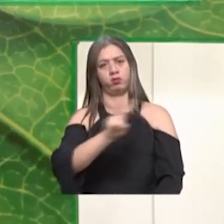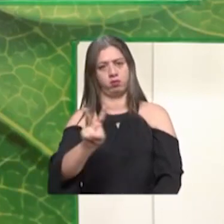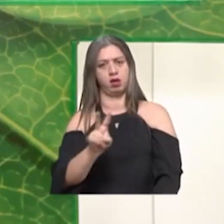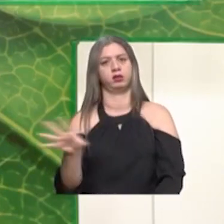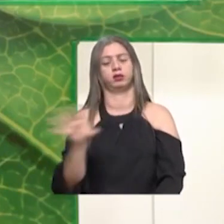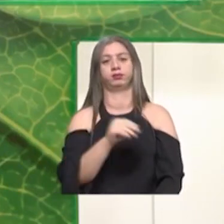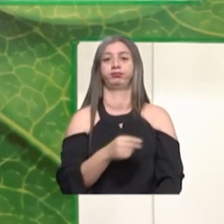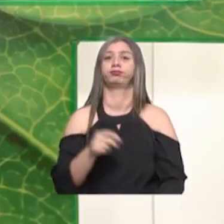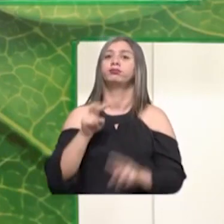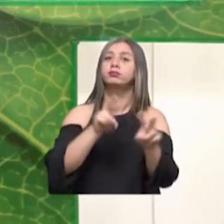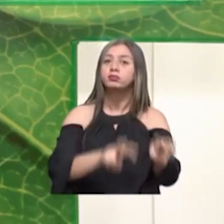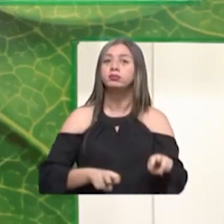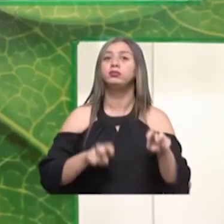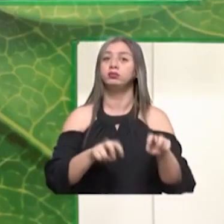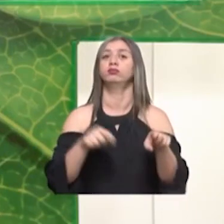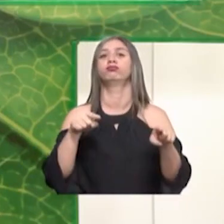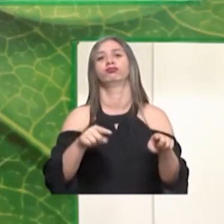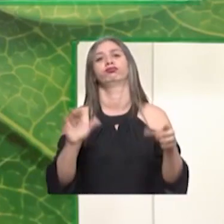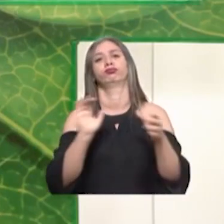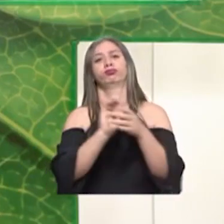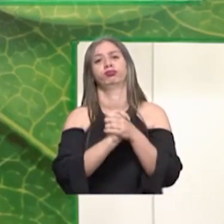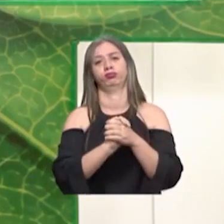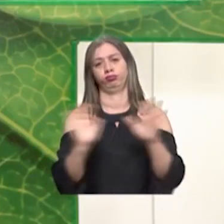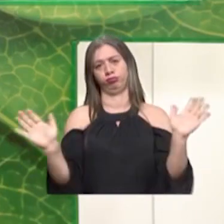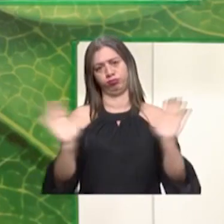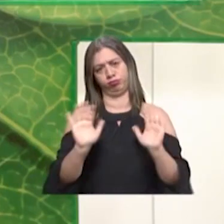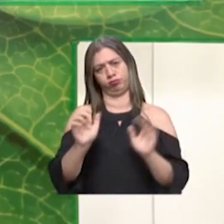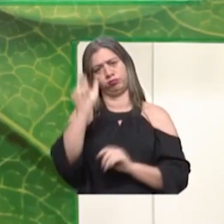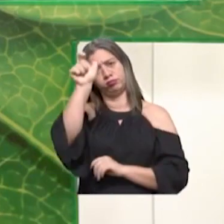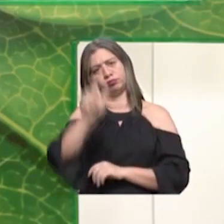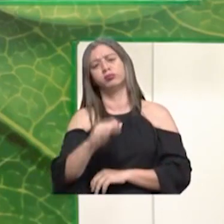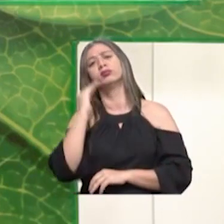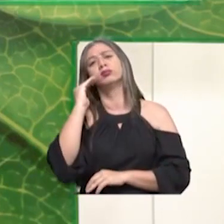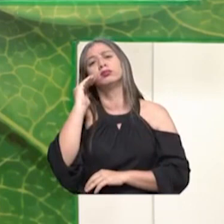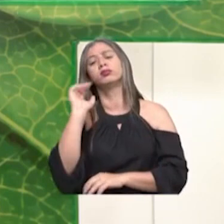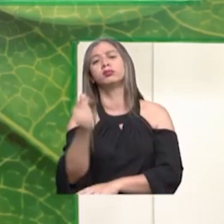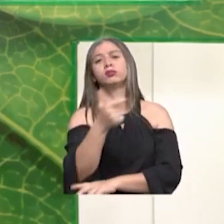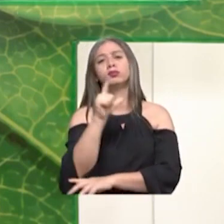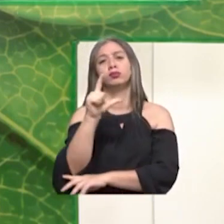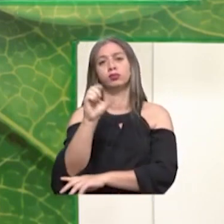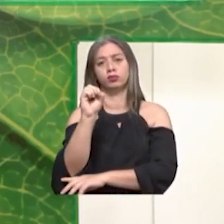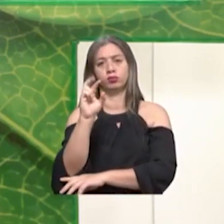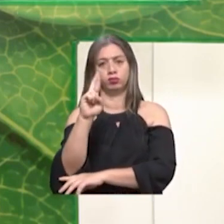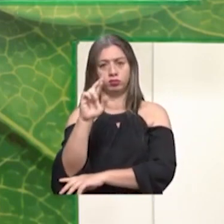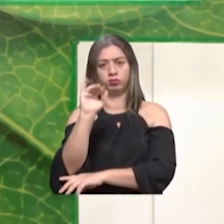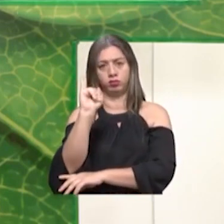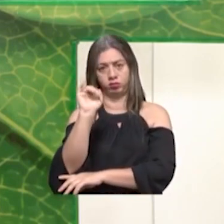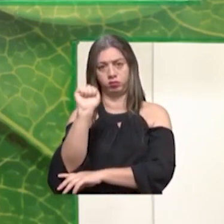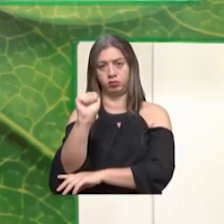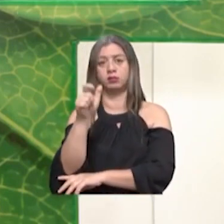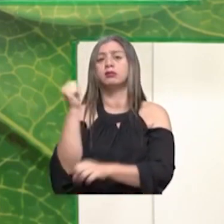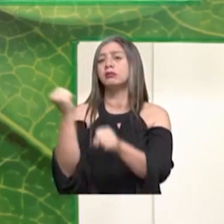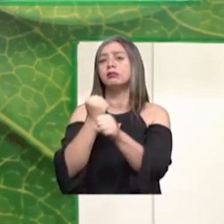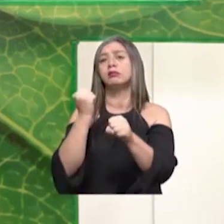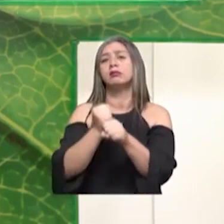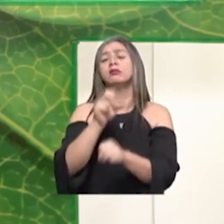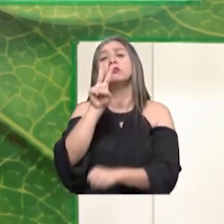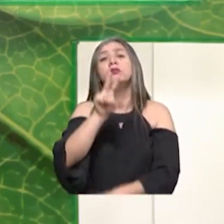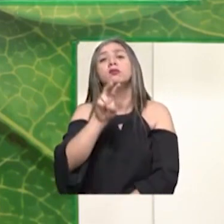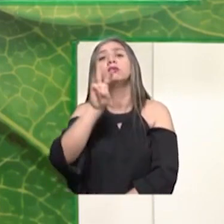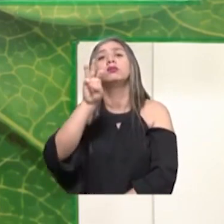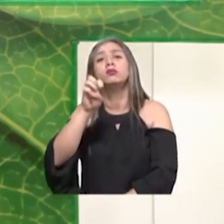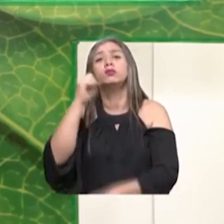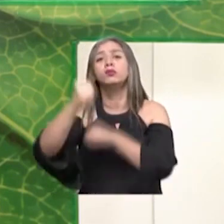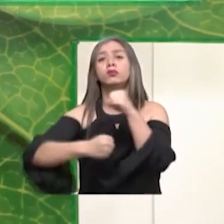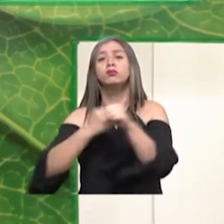Y esta siembra fue a la vez una despedida a Gloria Patricia López Espinosa, una funcionaria que deja la CBC tras 28 años de